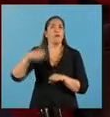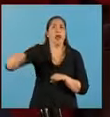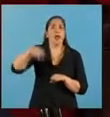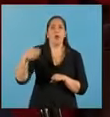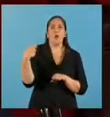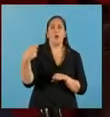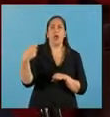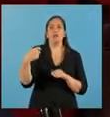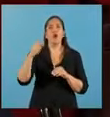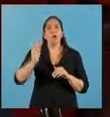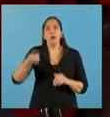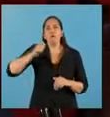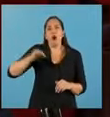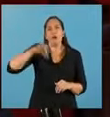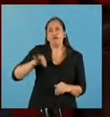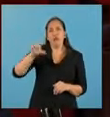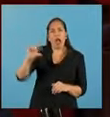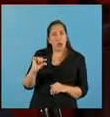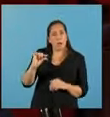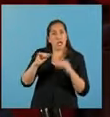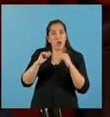jubilaciones mínimas.